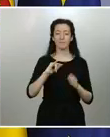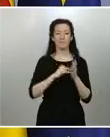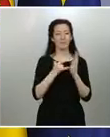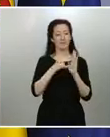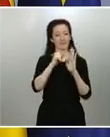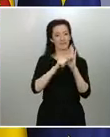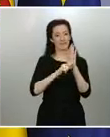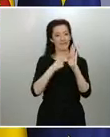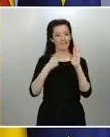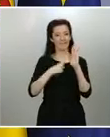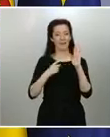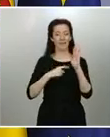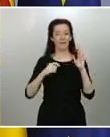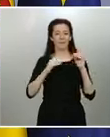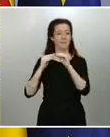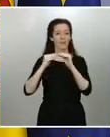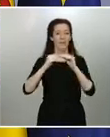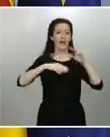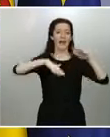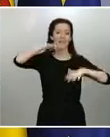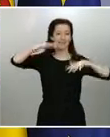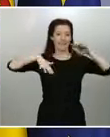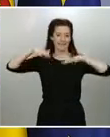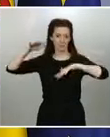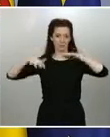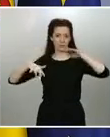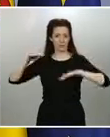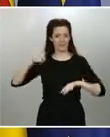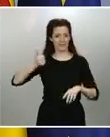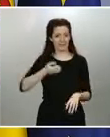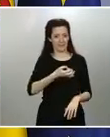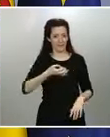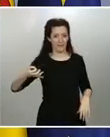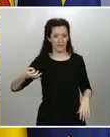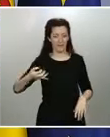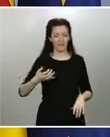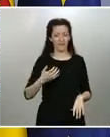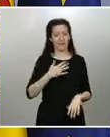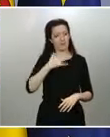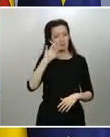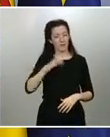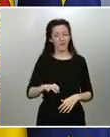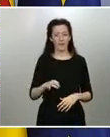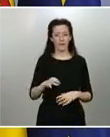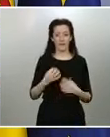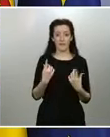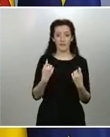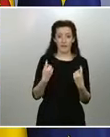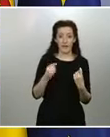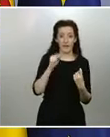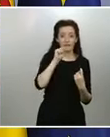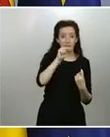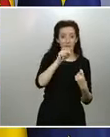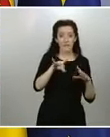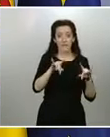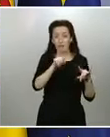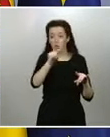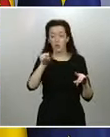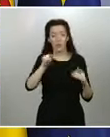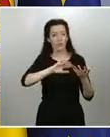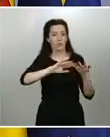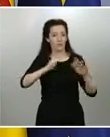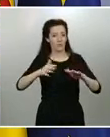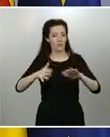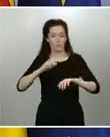que pueda ser eficaz y se ajuste a las necesidades de cada territorio y aquí ha habido un debate artificioso en torno al